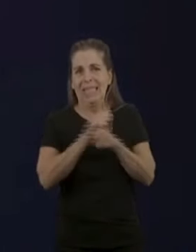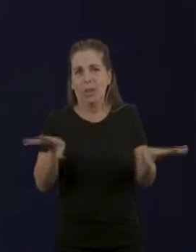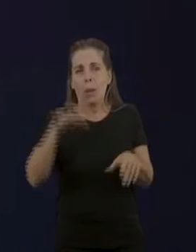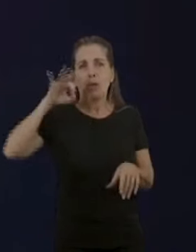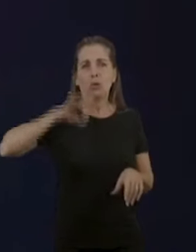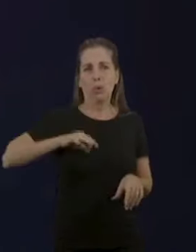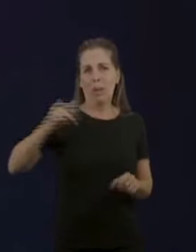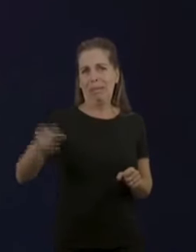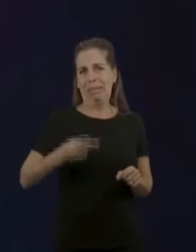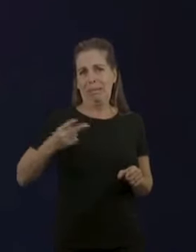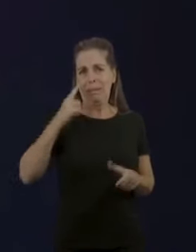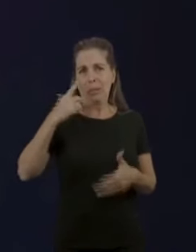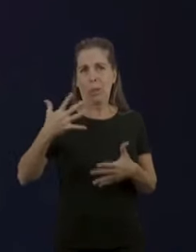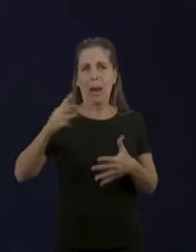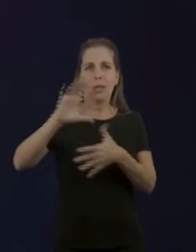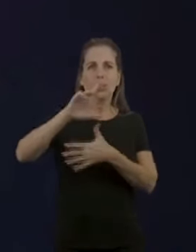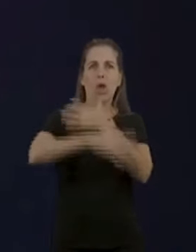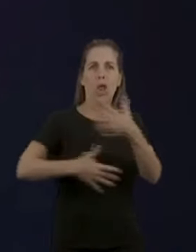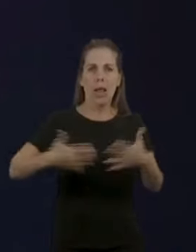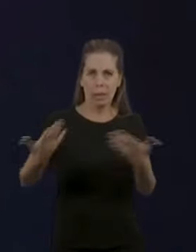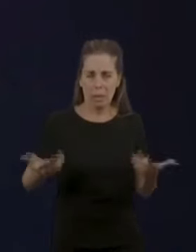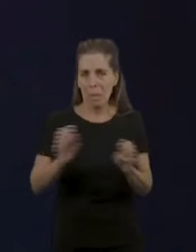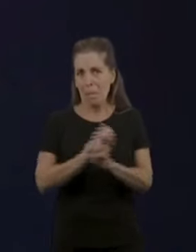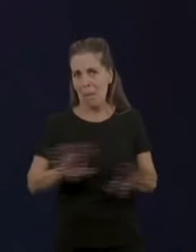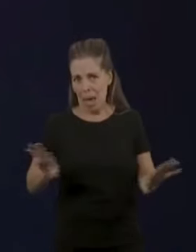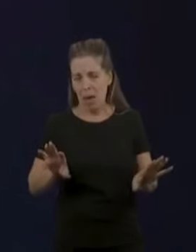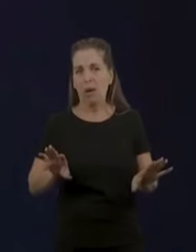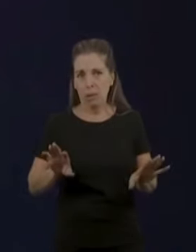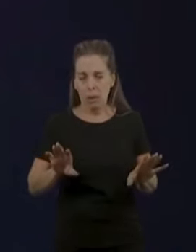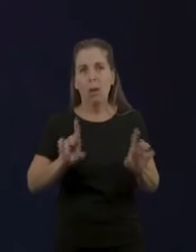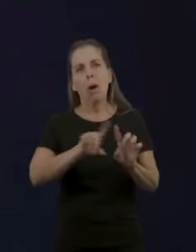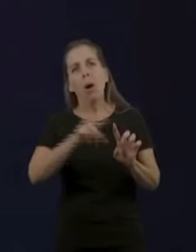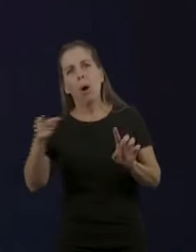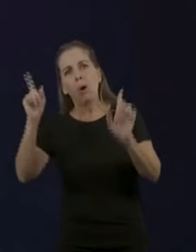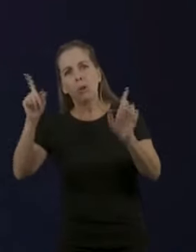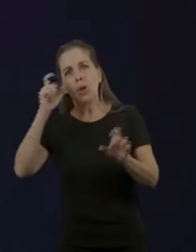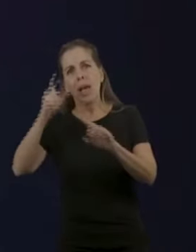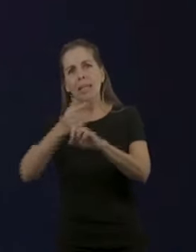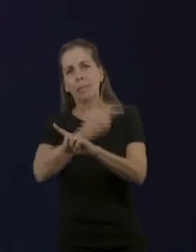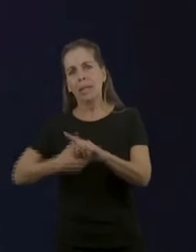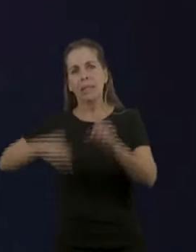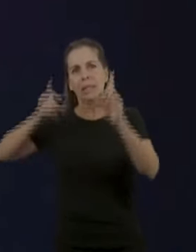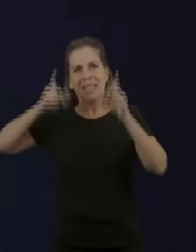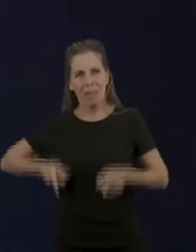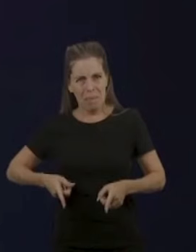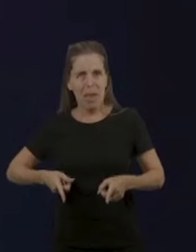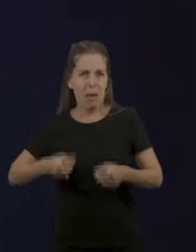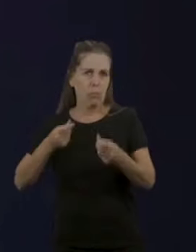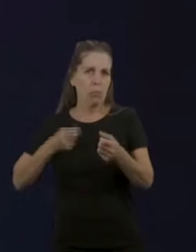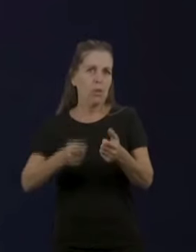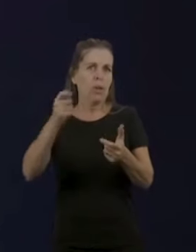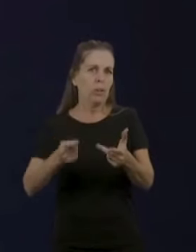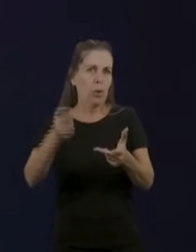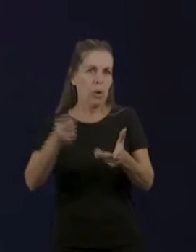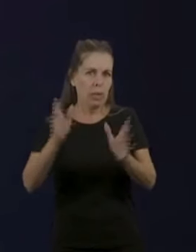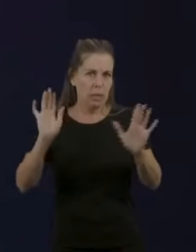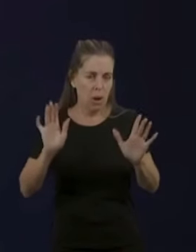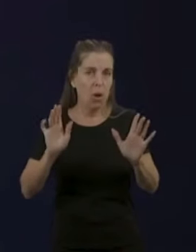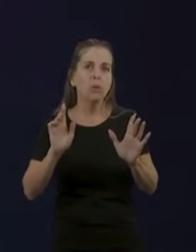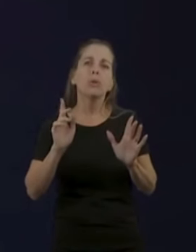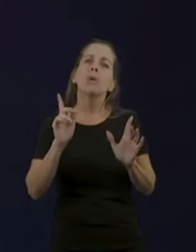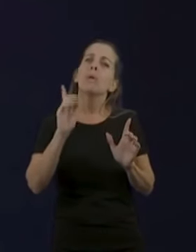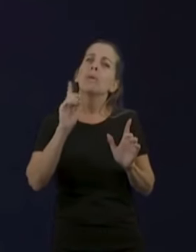del continente bueno hubo otro que tuvo más causas judiciales que años en el estado y y incluso Tenemos